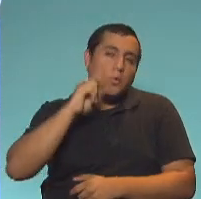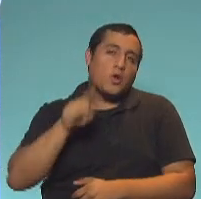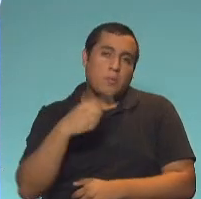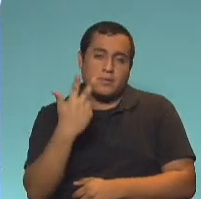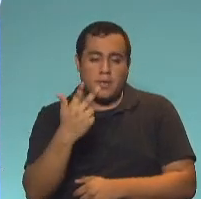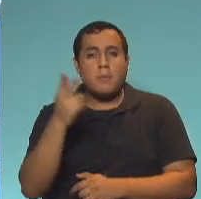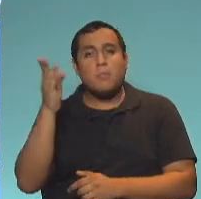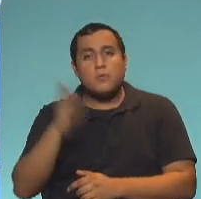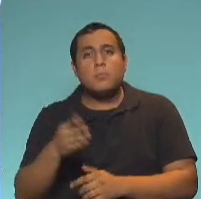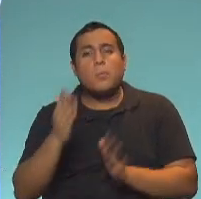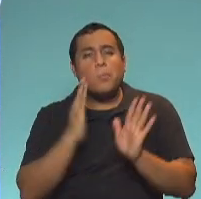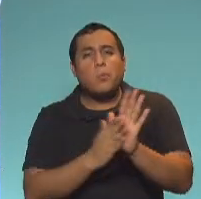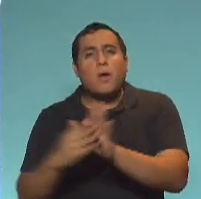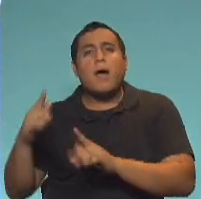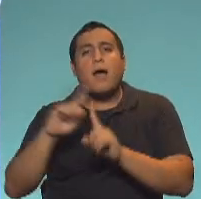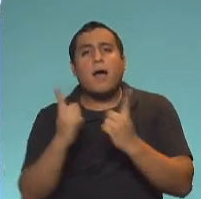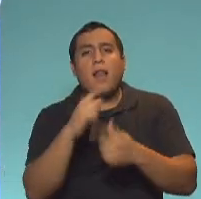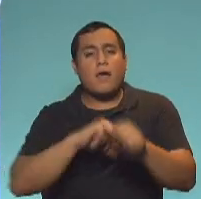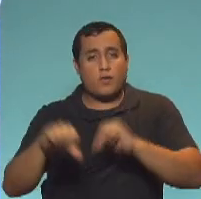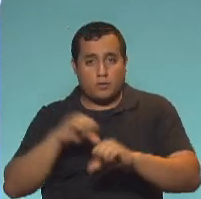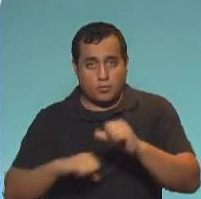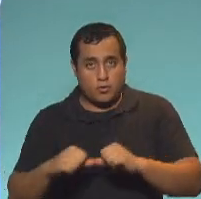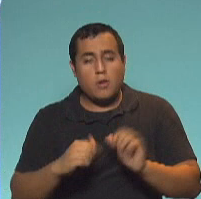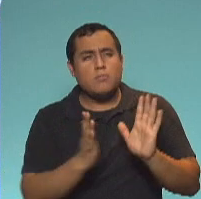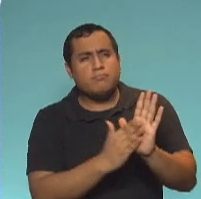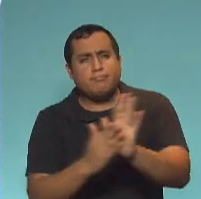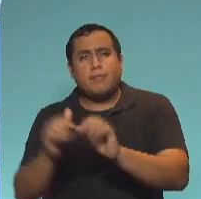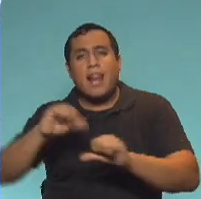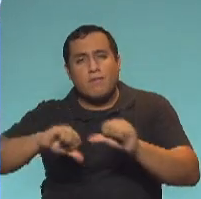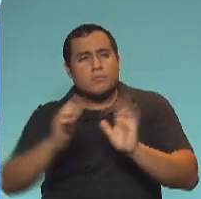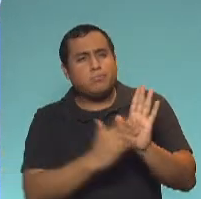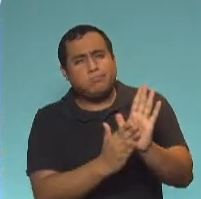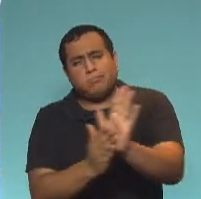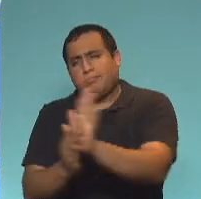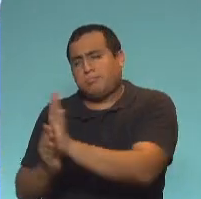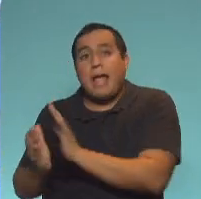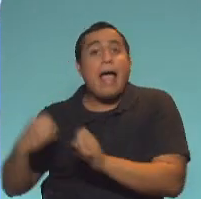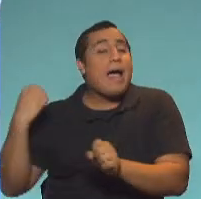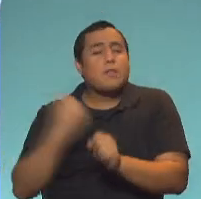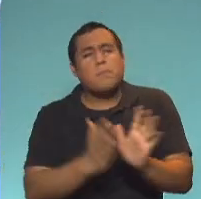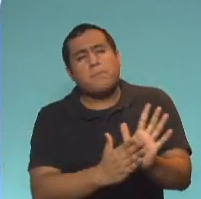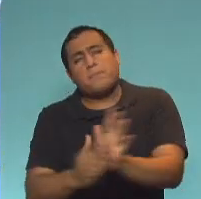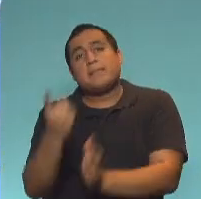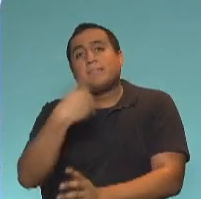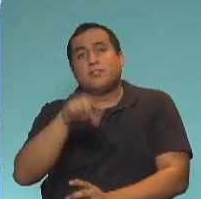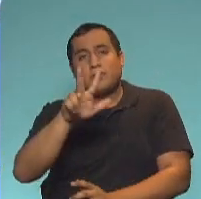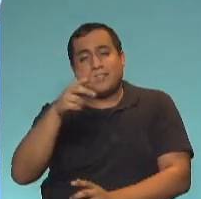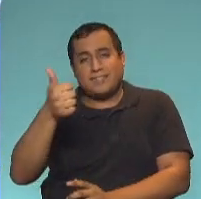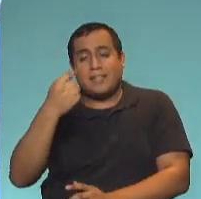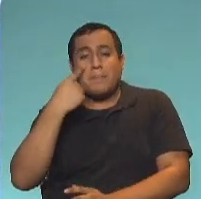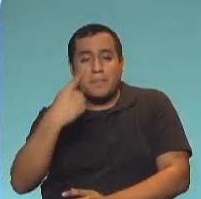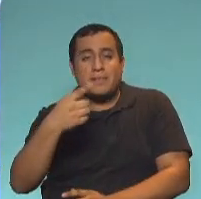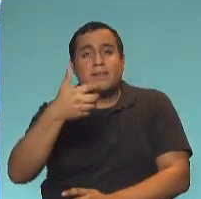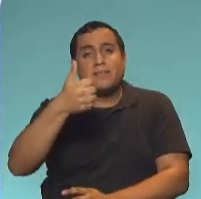portes de laboratorios la cantidad total de teddy laboratorios realizados en argentina hasta el momento asciende a 136 mil